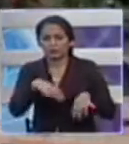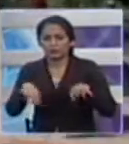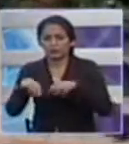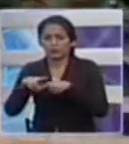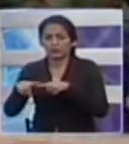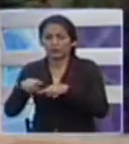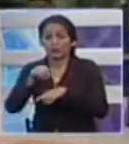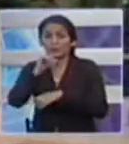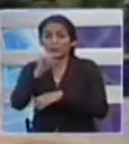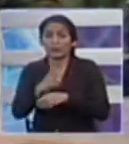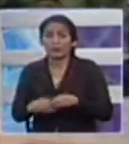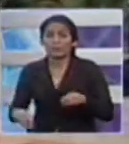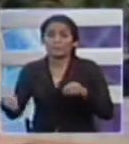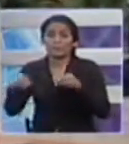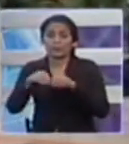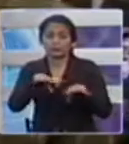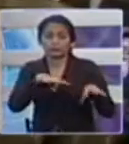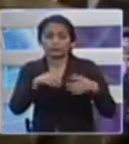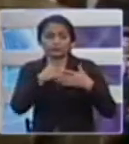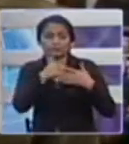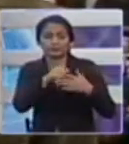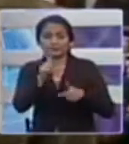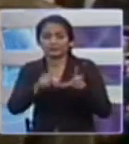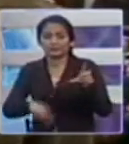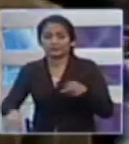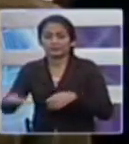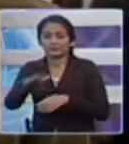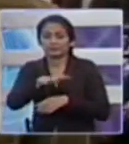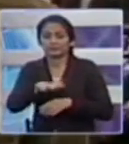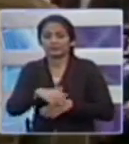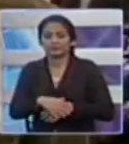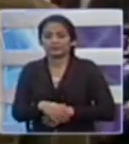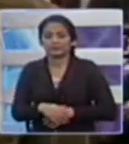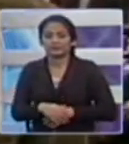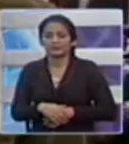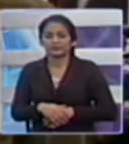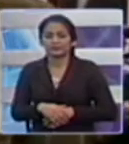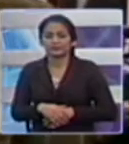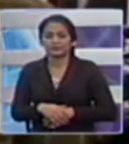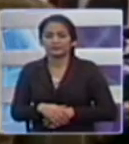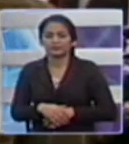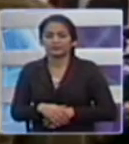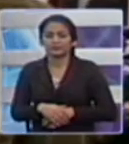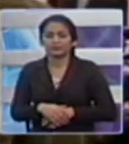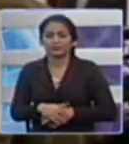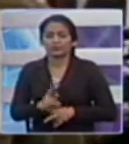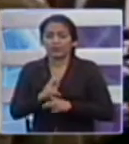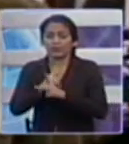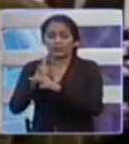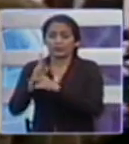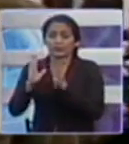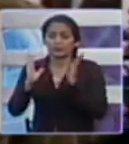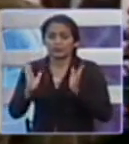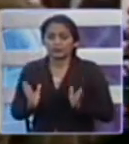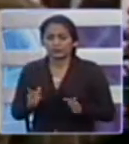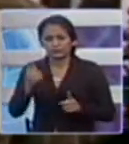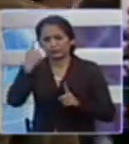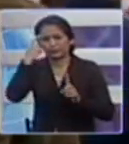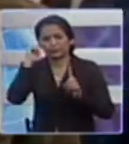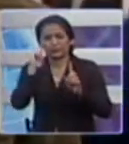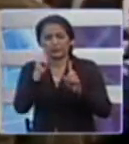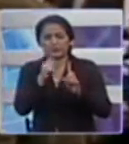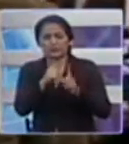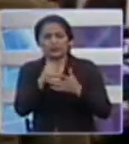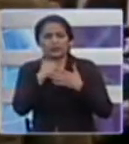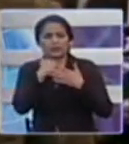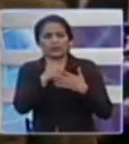inversión en proyectos de beneficio general. Las recomendaciones de las señoras y señores concejales estuvo enfocada a generar un